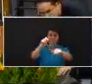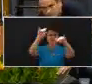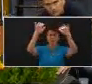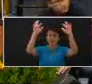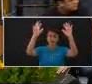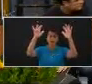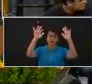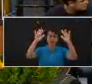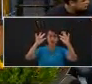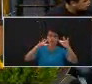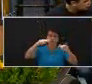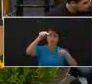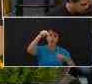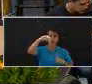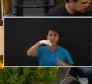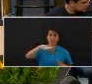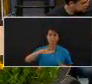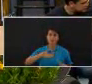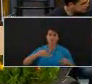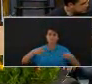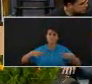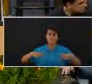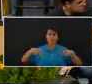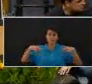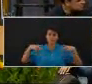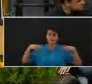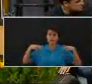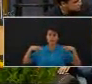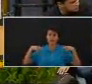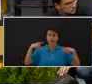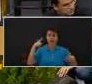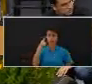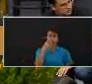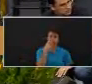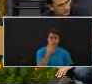mar, he derramado hoy mi vida